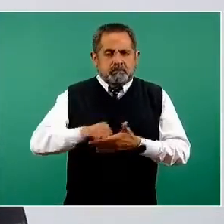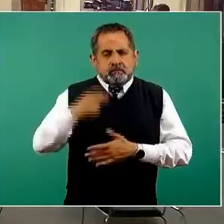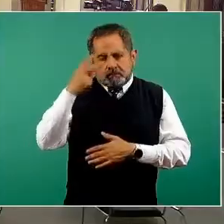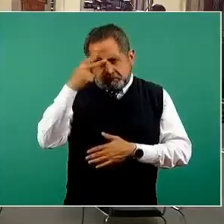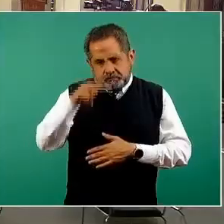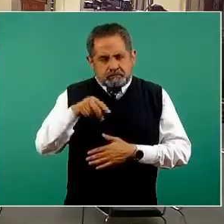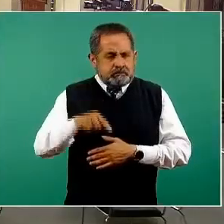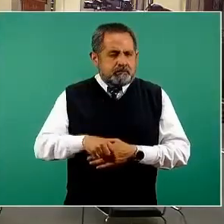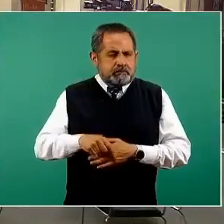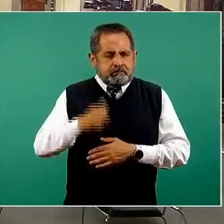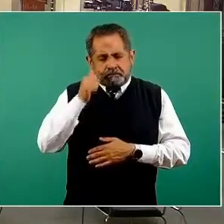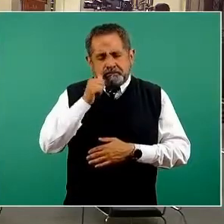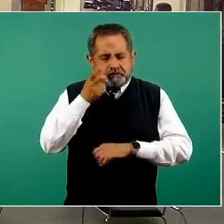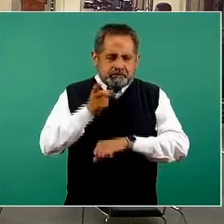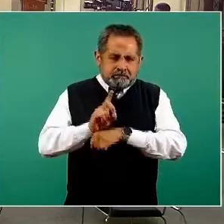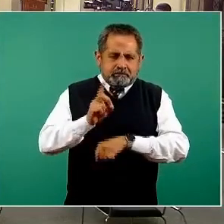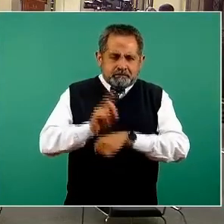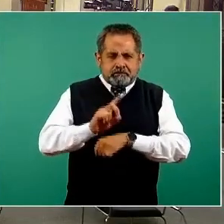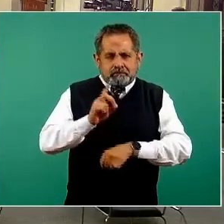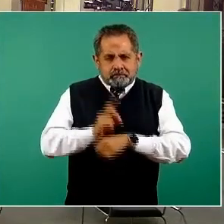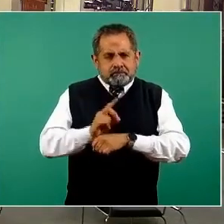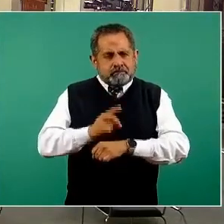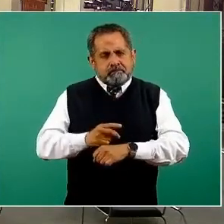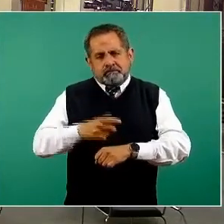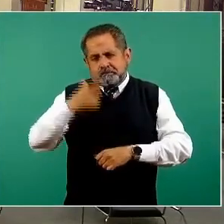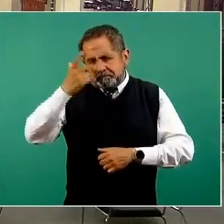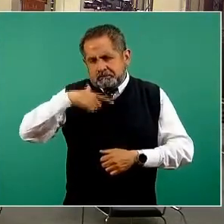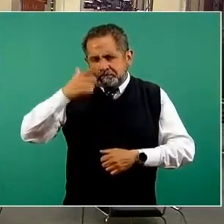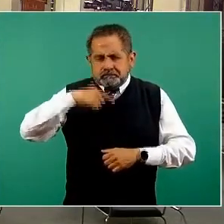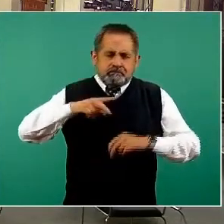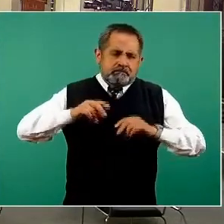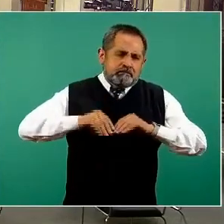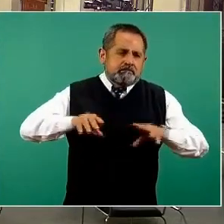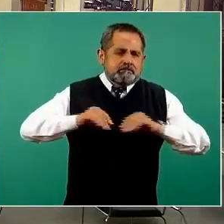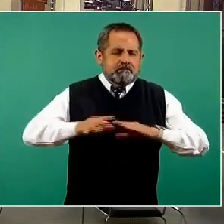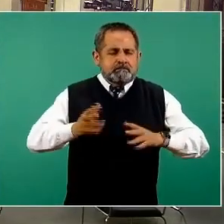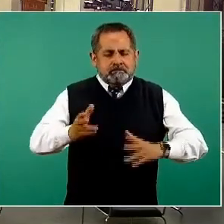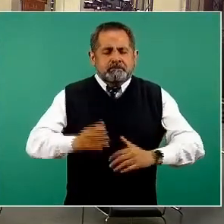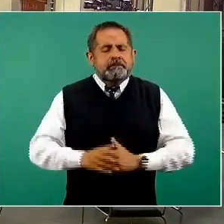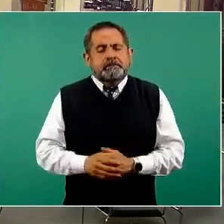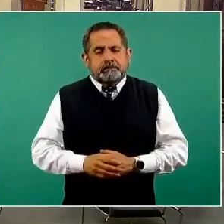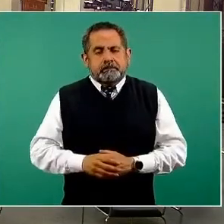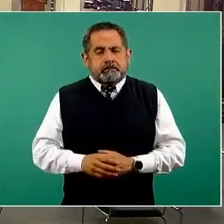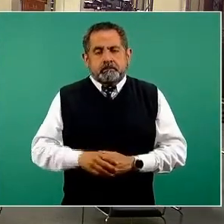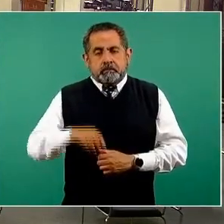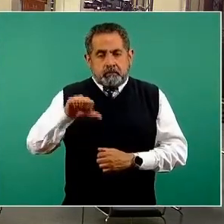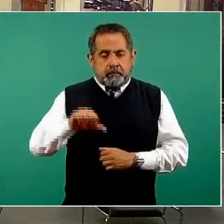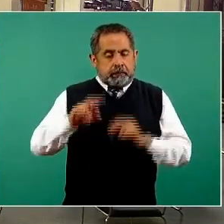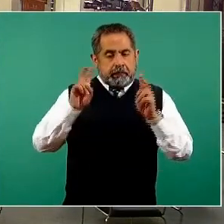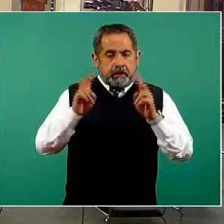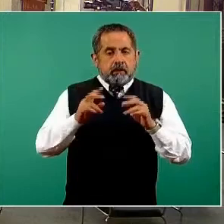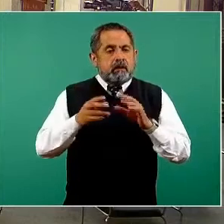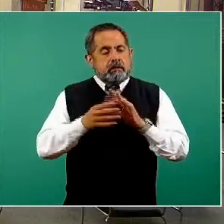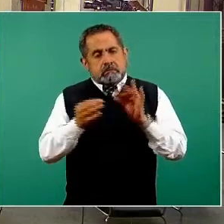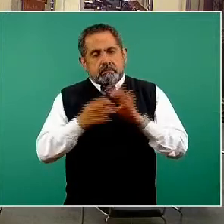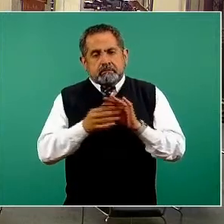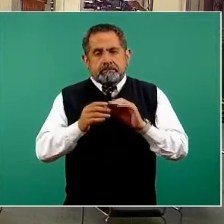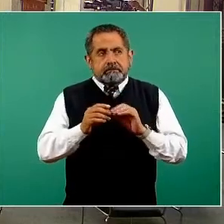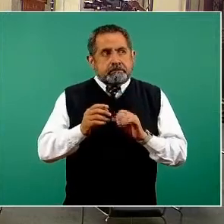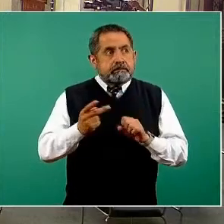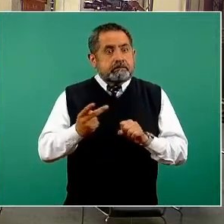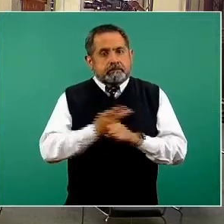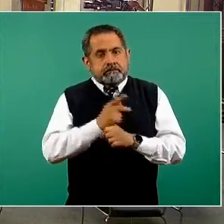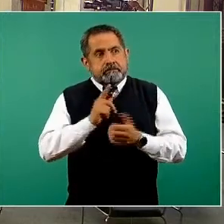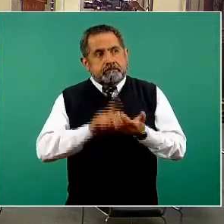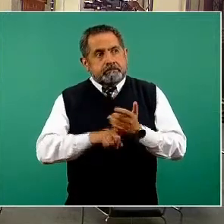transmitimos pues todas las conferencias en relación al tema. El día de hoy vamos a estar actualizando la